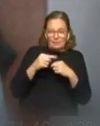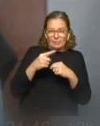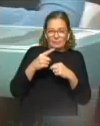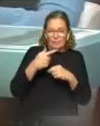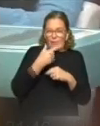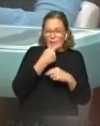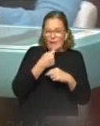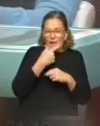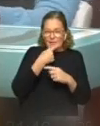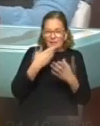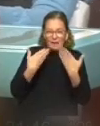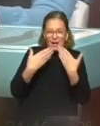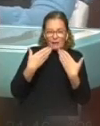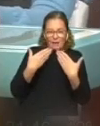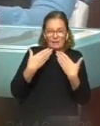fácil hablar